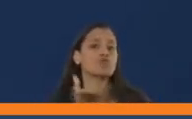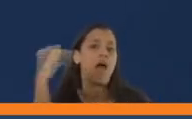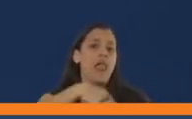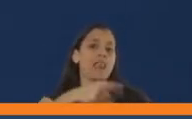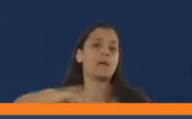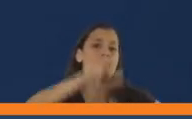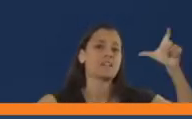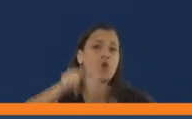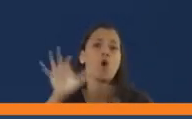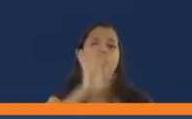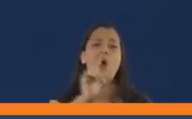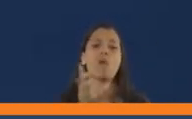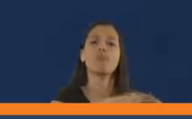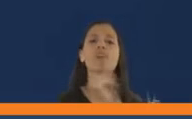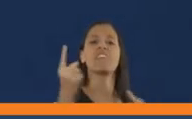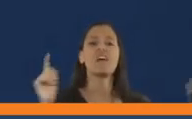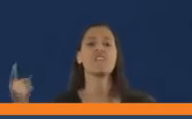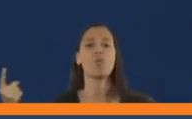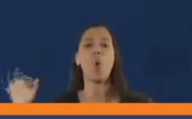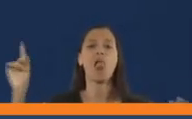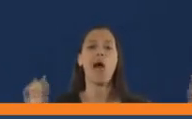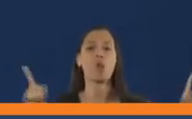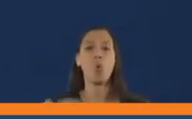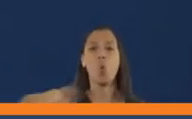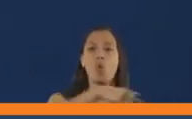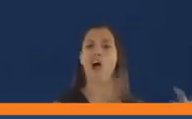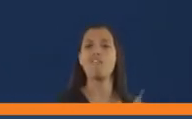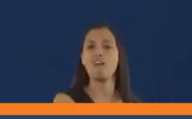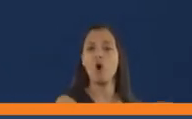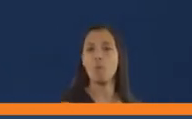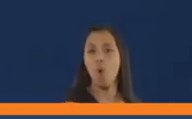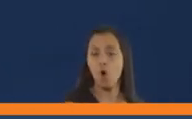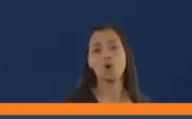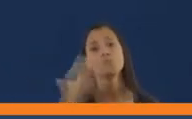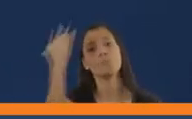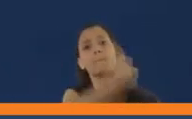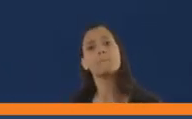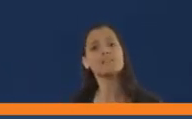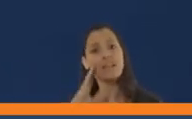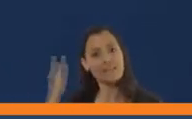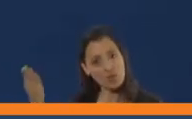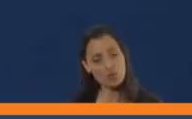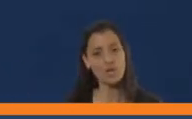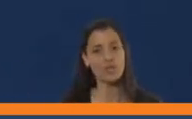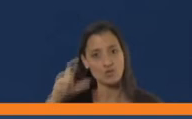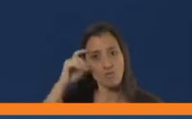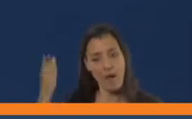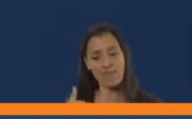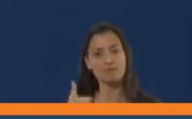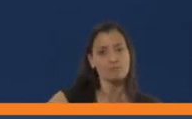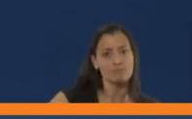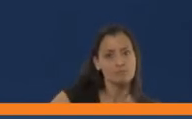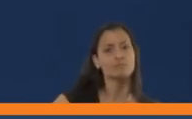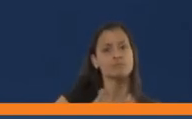dominados por el individualismo y la miseria colectiva presidente de baile y estoy aquí